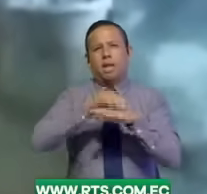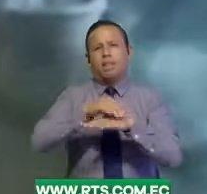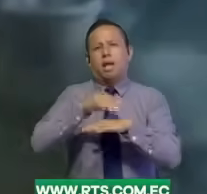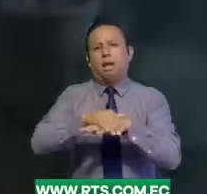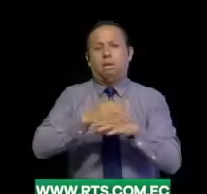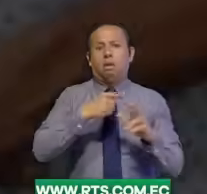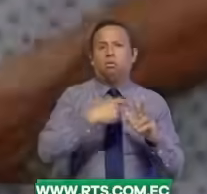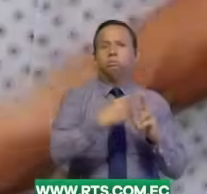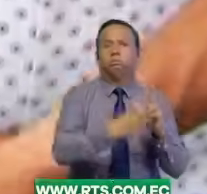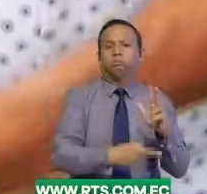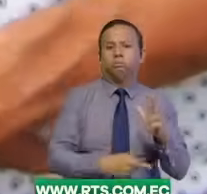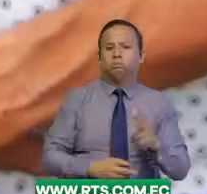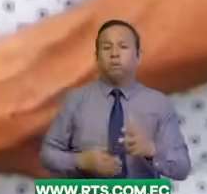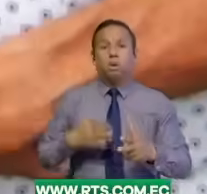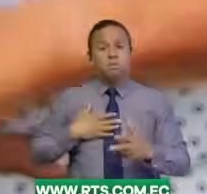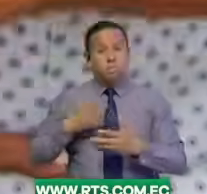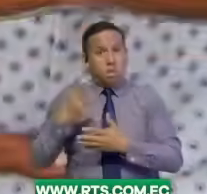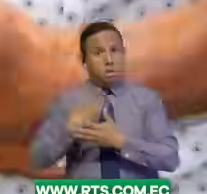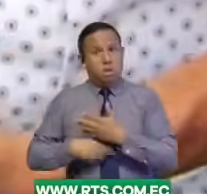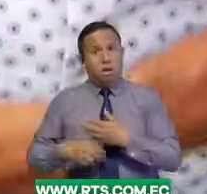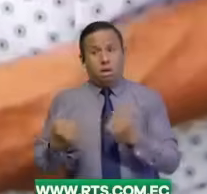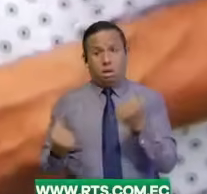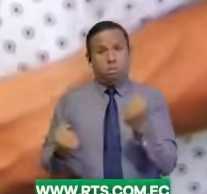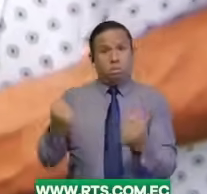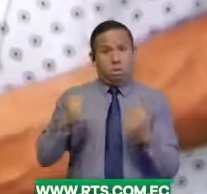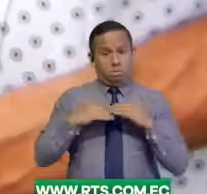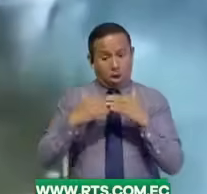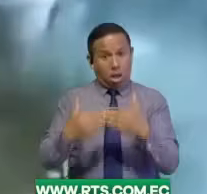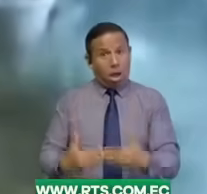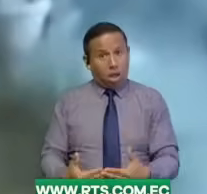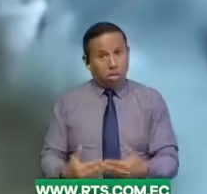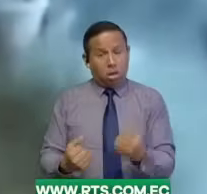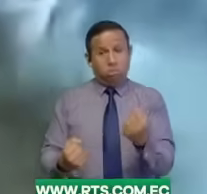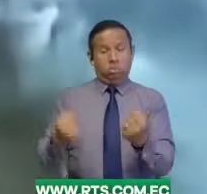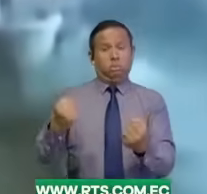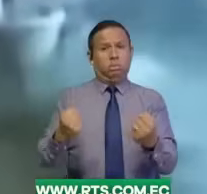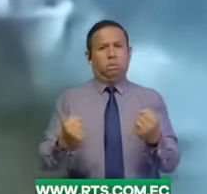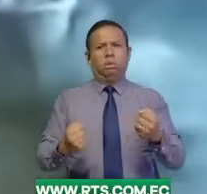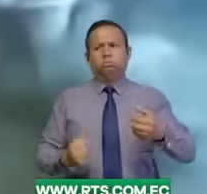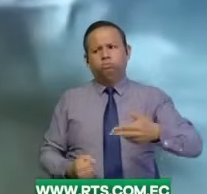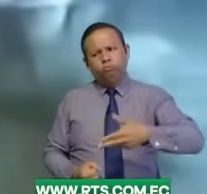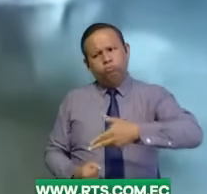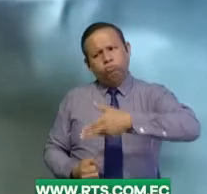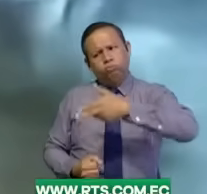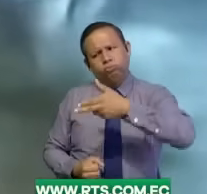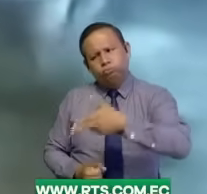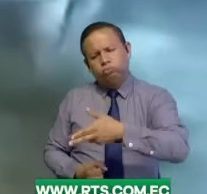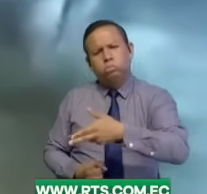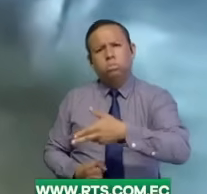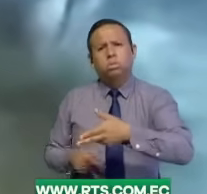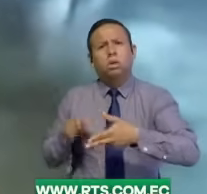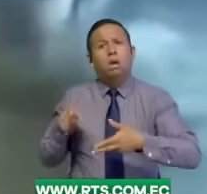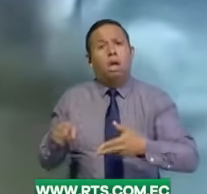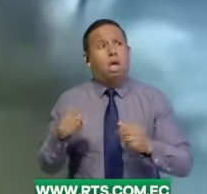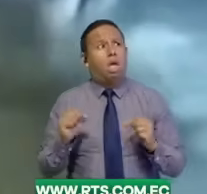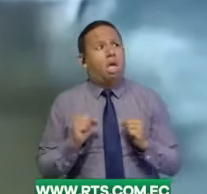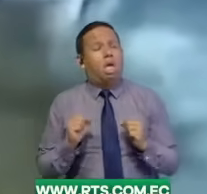y descaro. A mi hija que estaba manejando y está embarazada, con una pistola